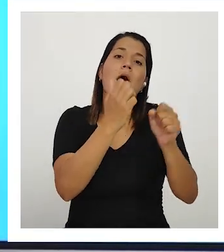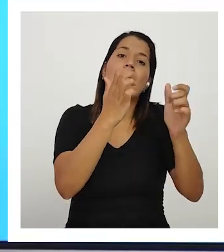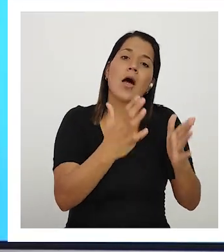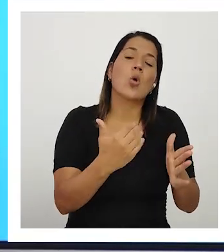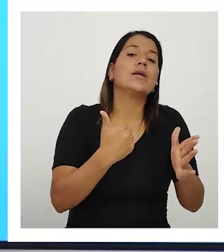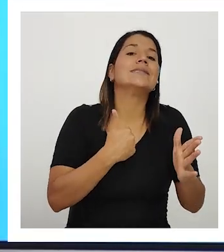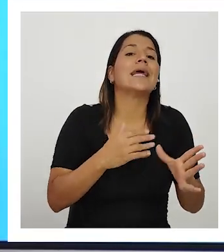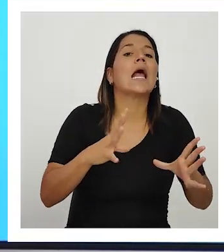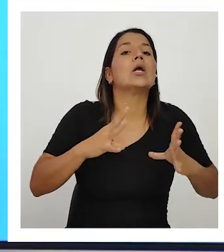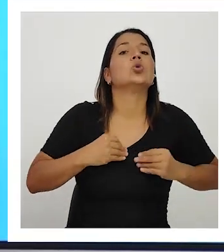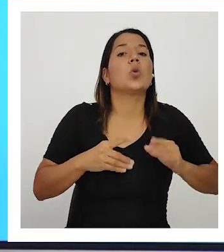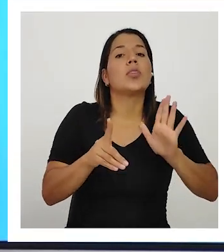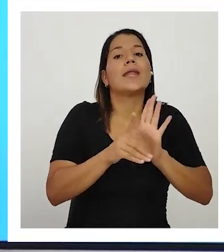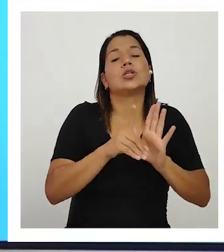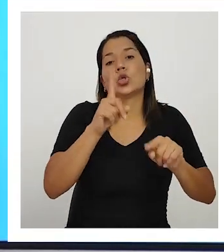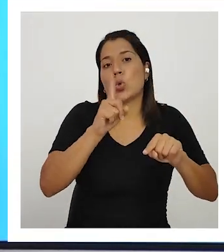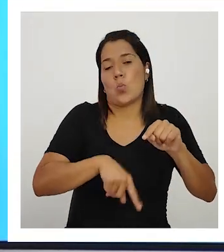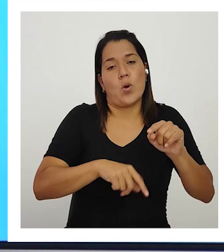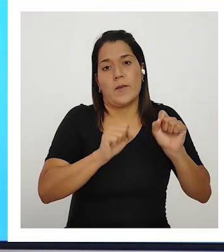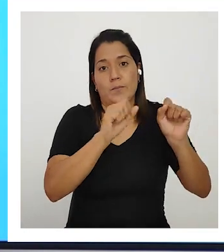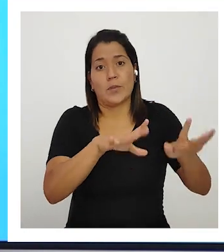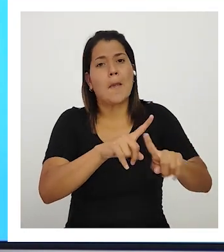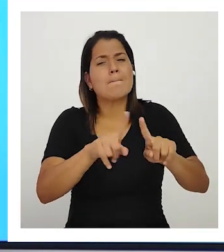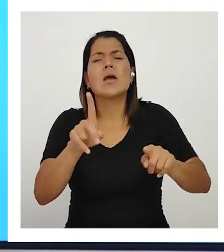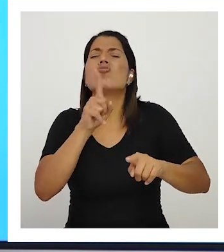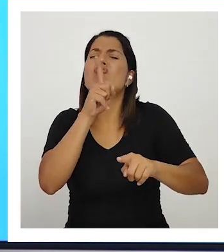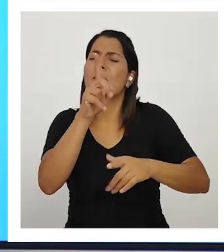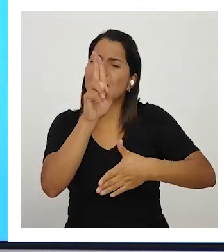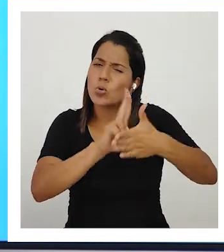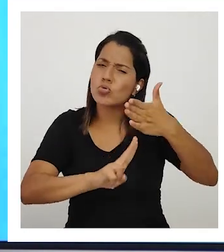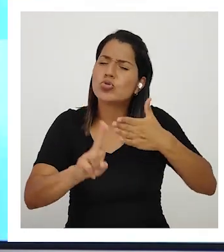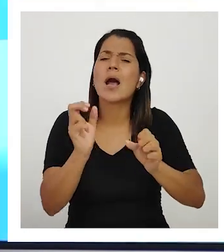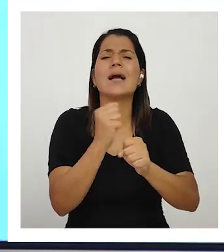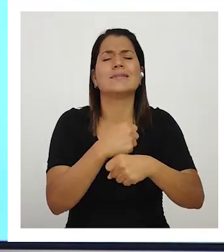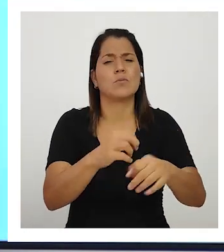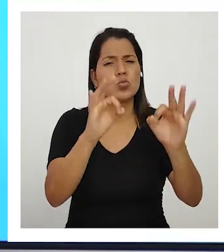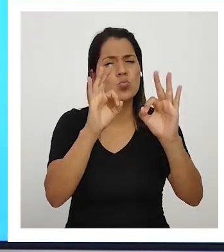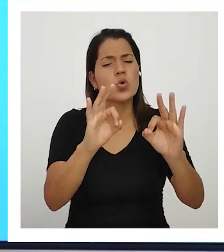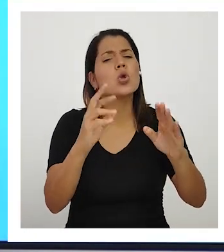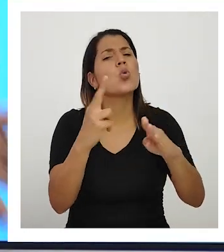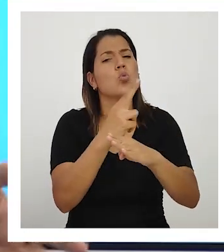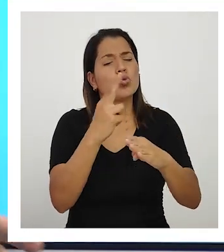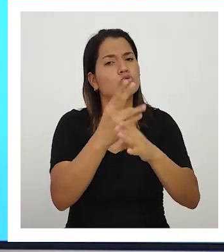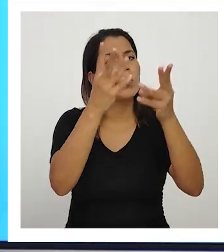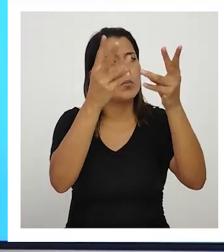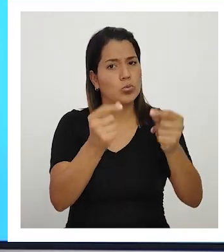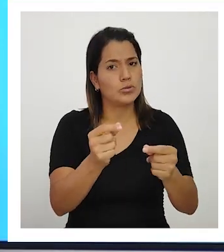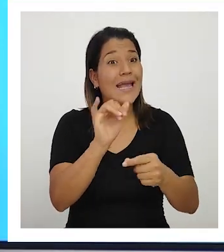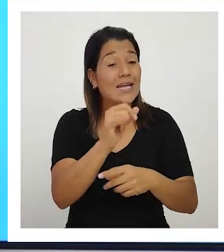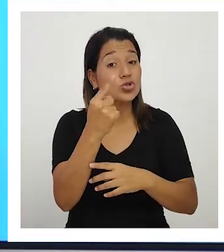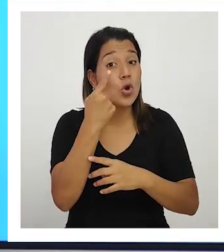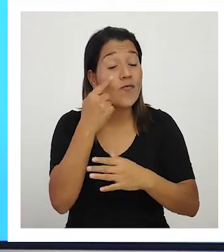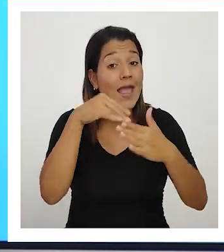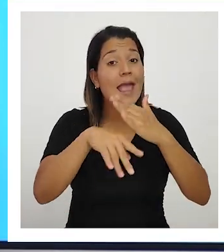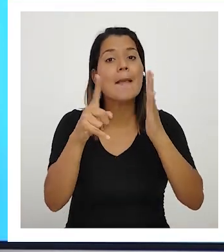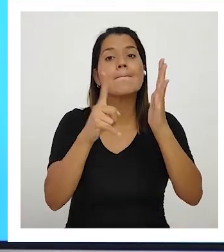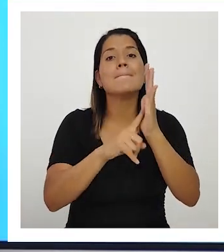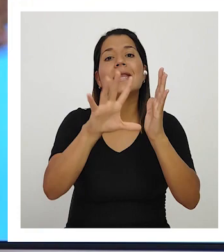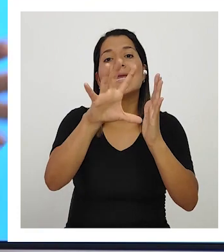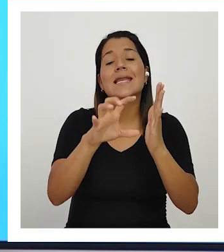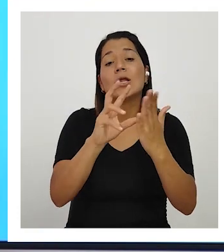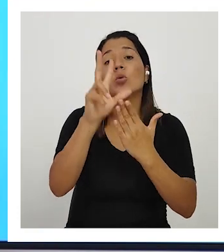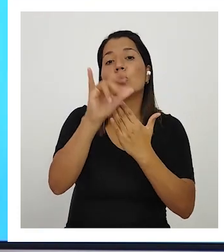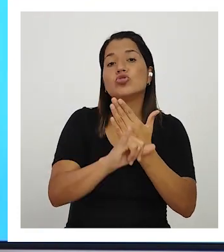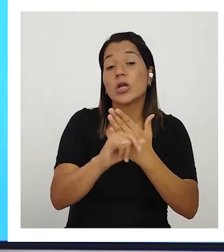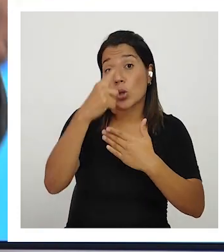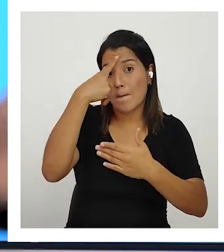Pero en verdad que las universidades hacemos el mejor uso de los recursos. Y eso se ve en los 1.500 proyectos de investigación, eso